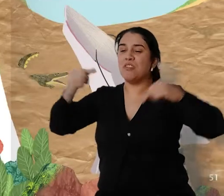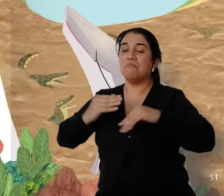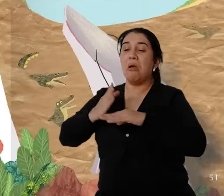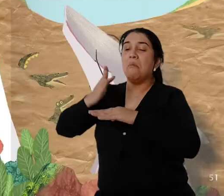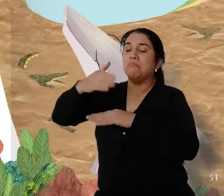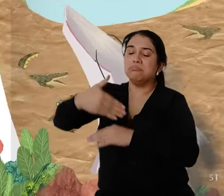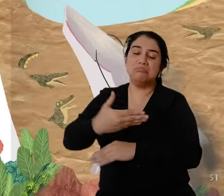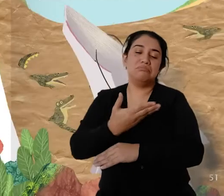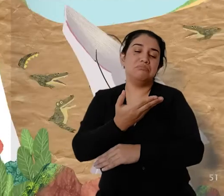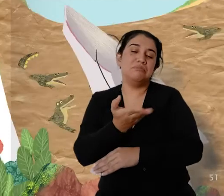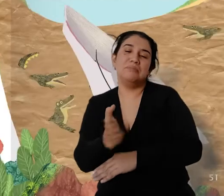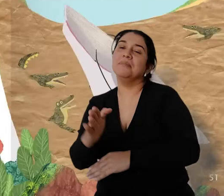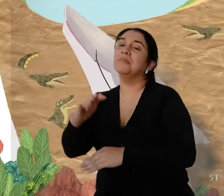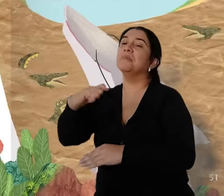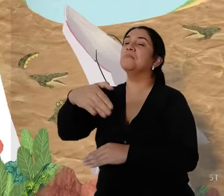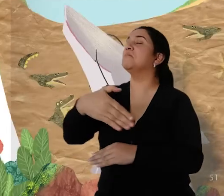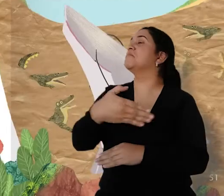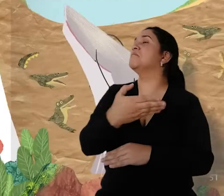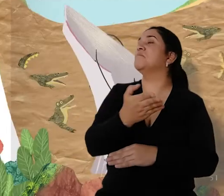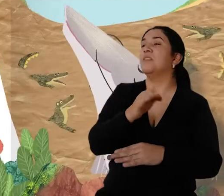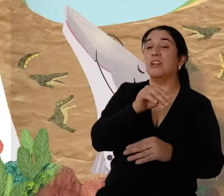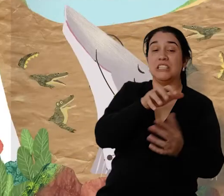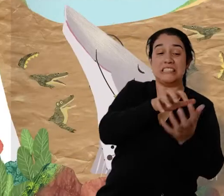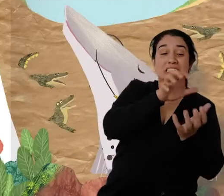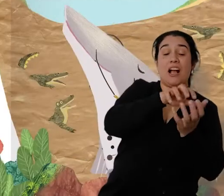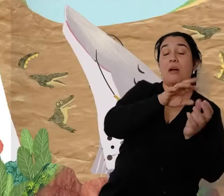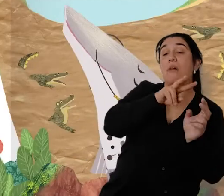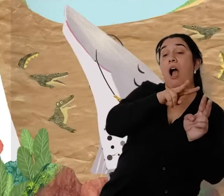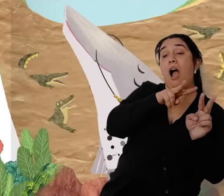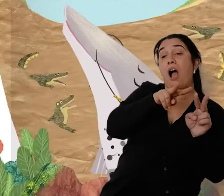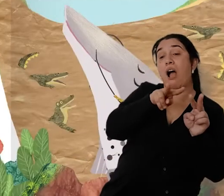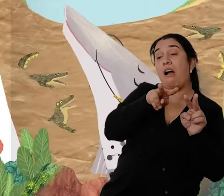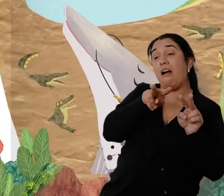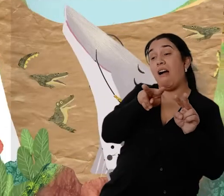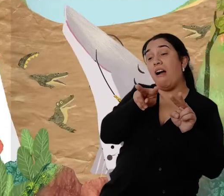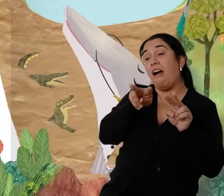los yacarés que lo admiraban con la boca abierta.